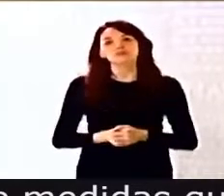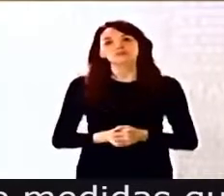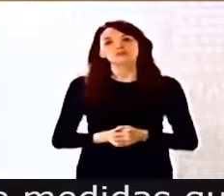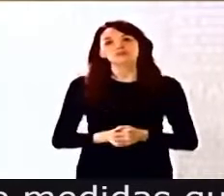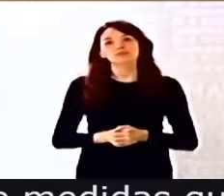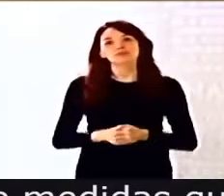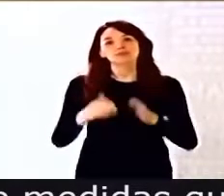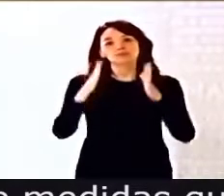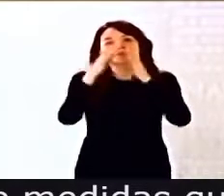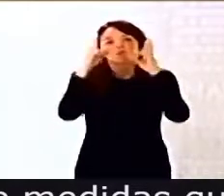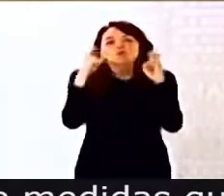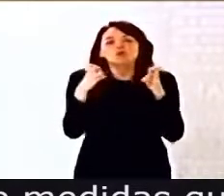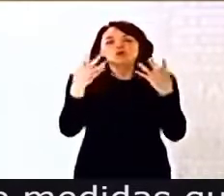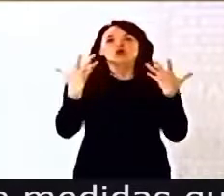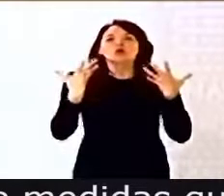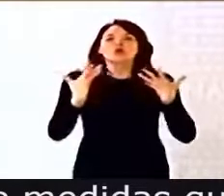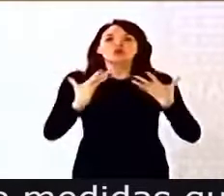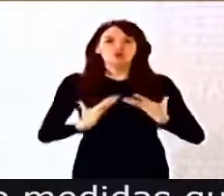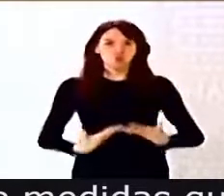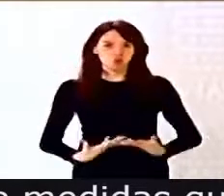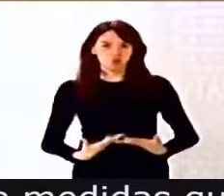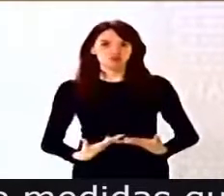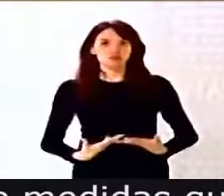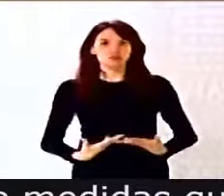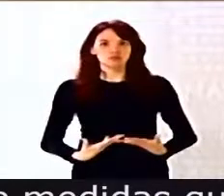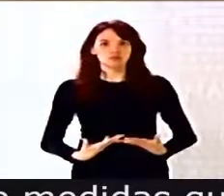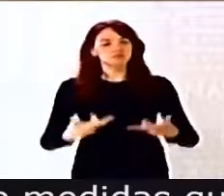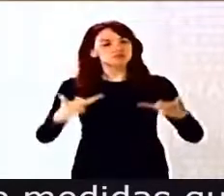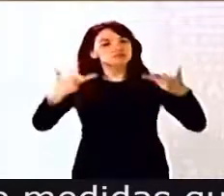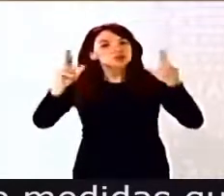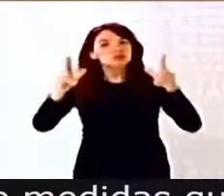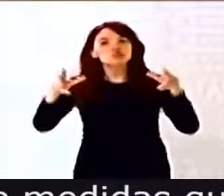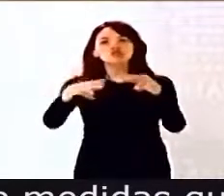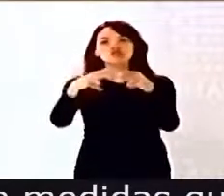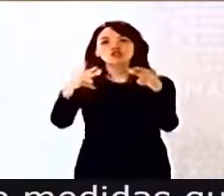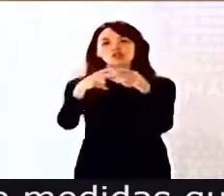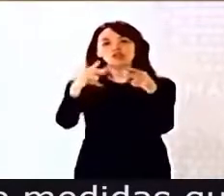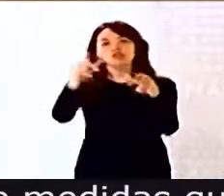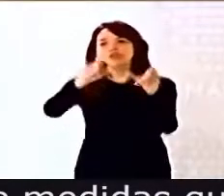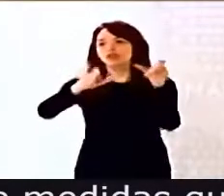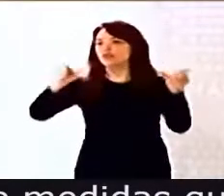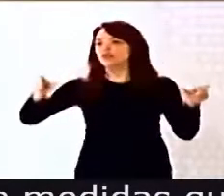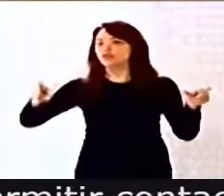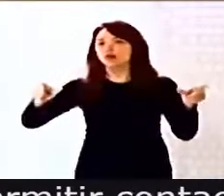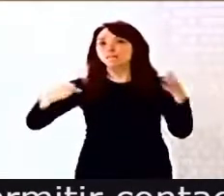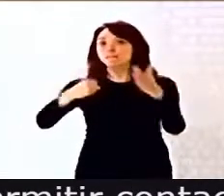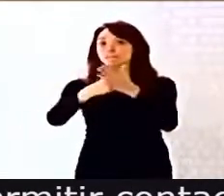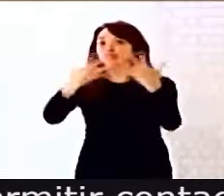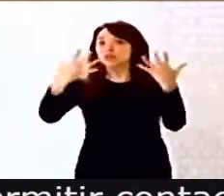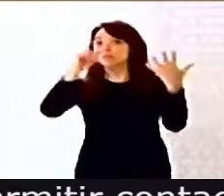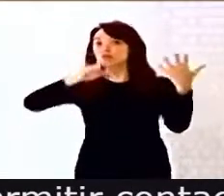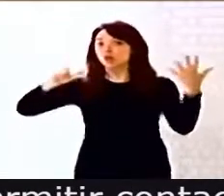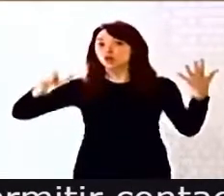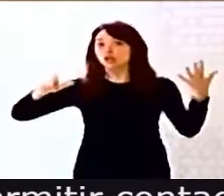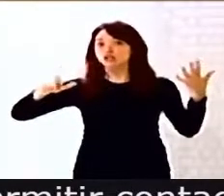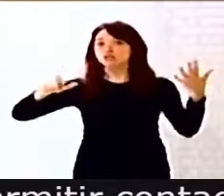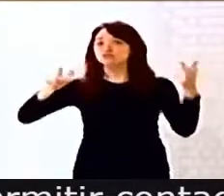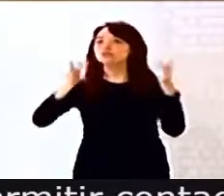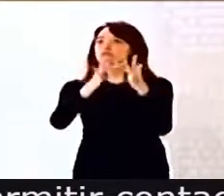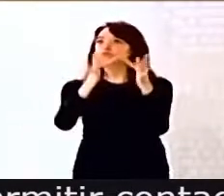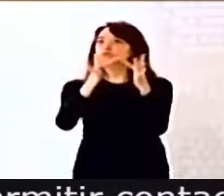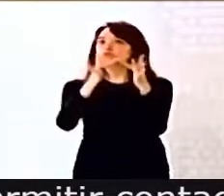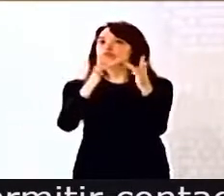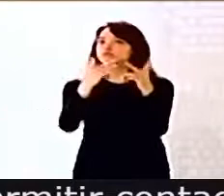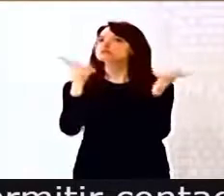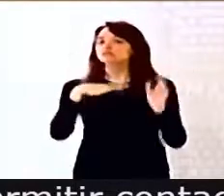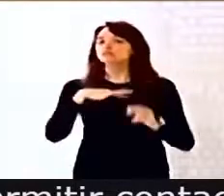confinamiento. Vamos a permitir el contacto social de grupos de hasta 10 personas,